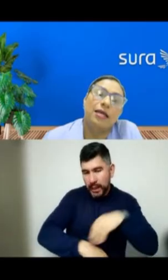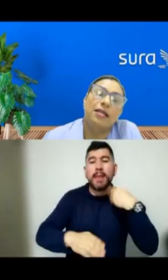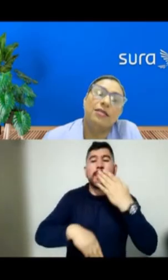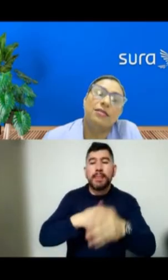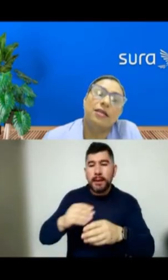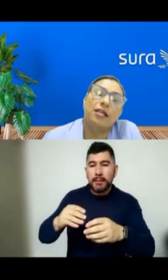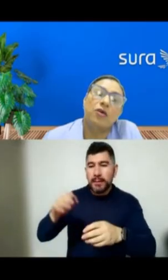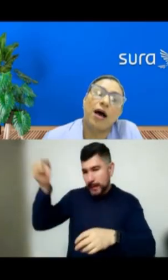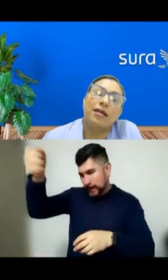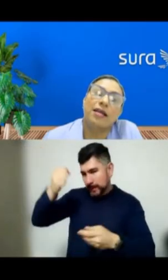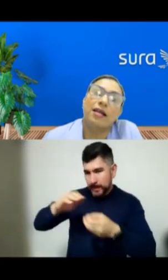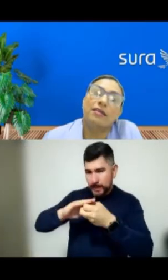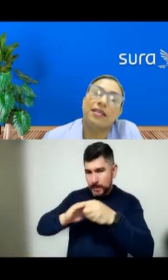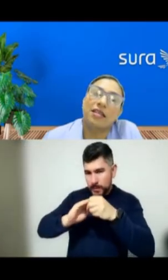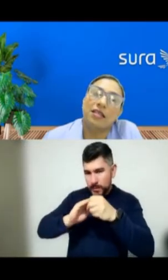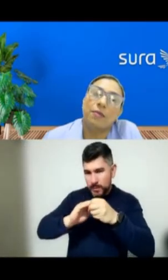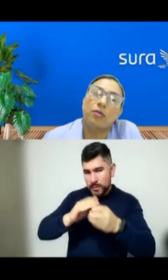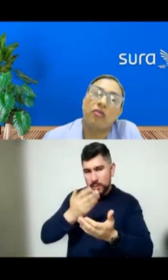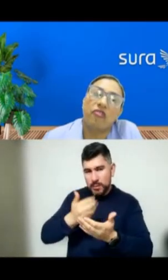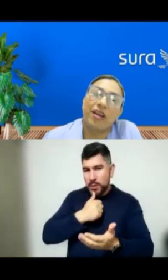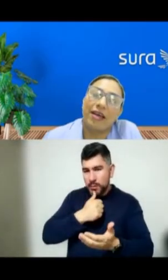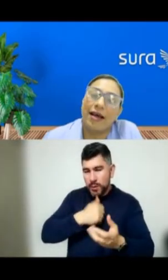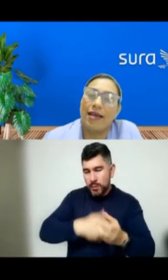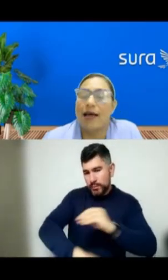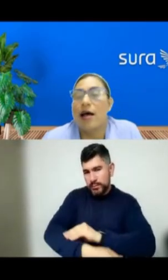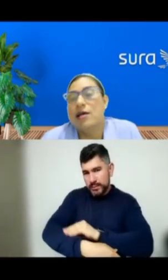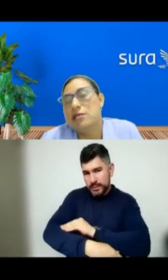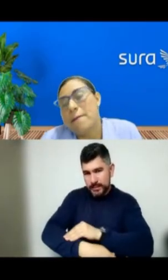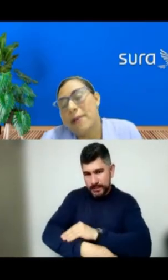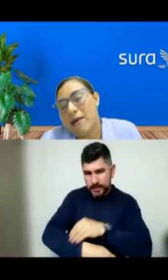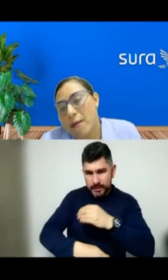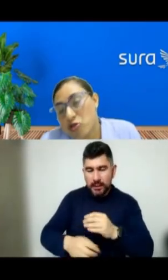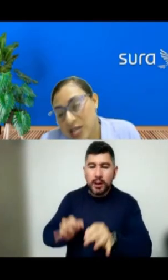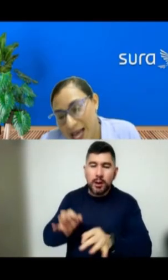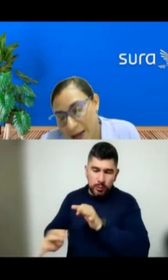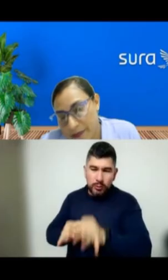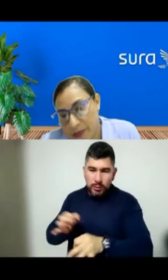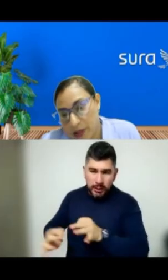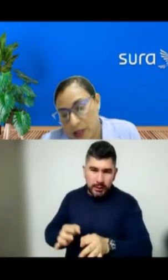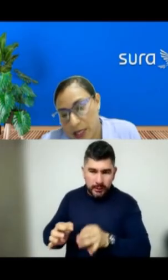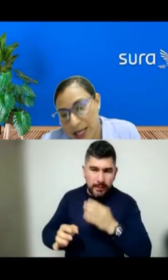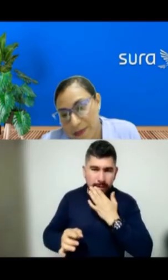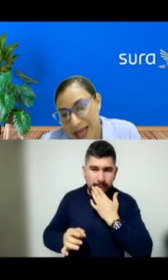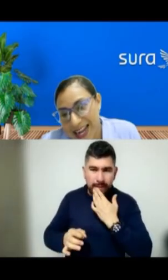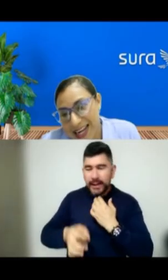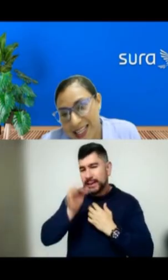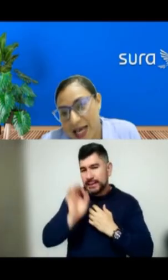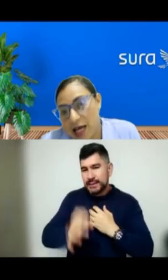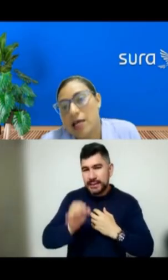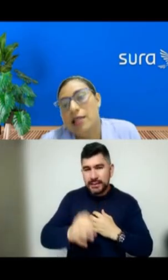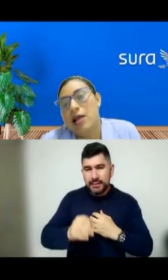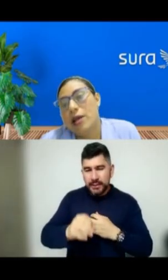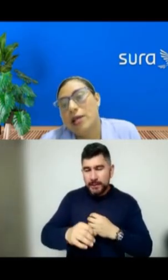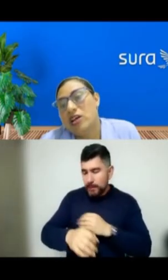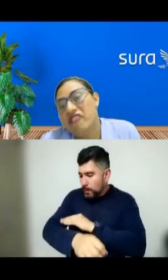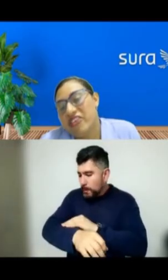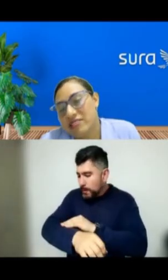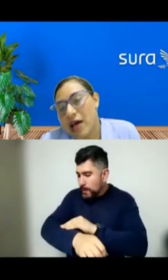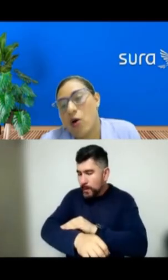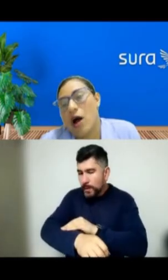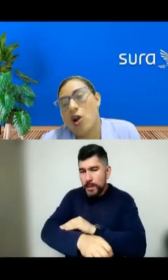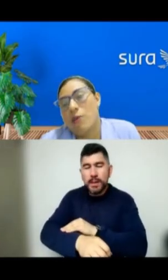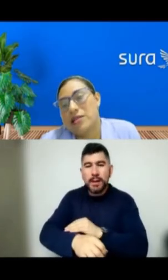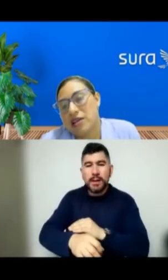salina. Desde el centro hasta 3 centímetros por fuera de la herida. Siempre vamos a limpiar la herida de lo